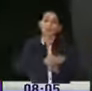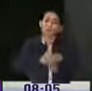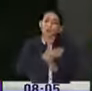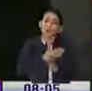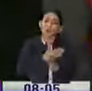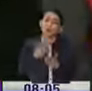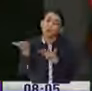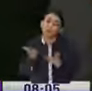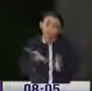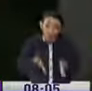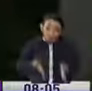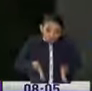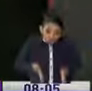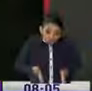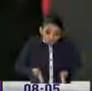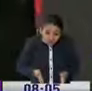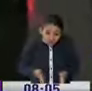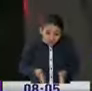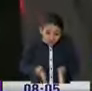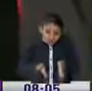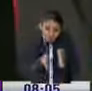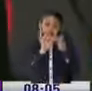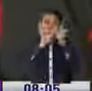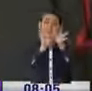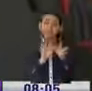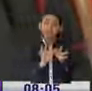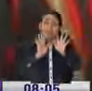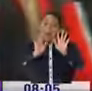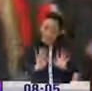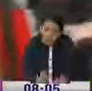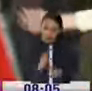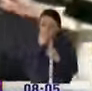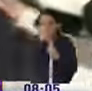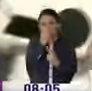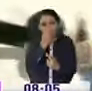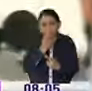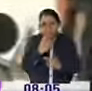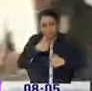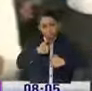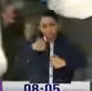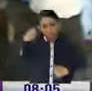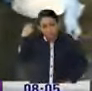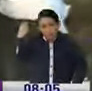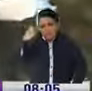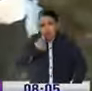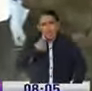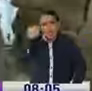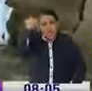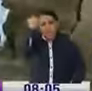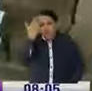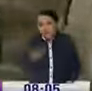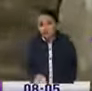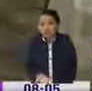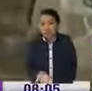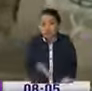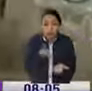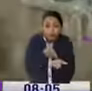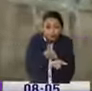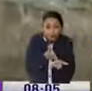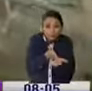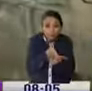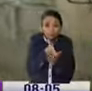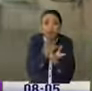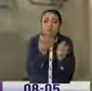acceso que dignamente nosotros nos merecemos, ya que este acceso sirve a